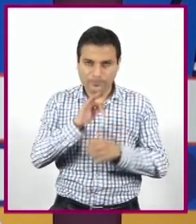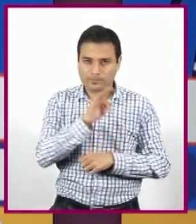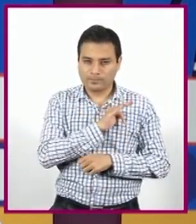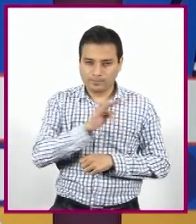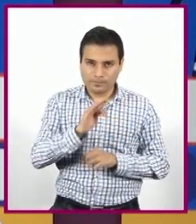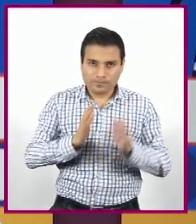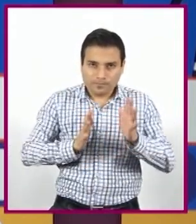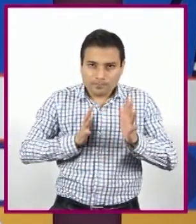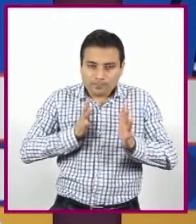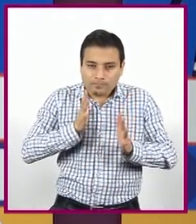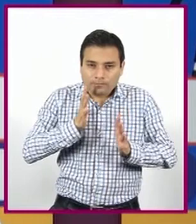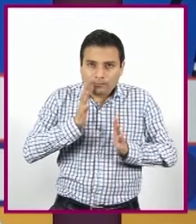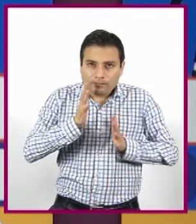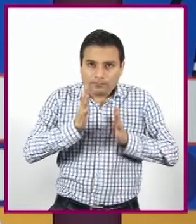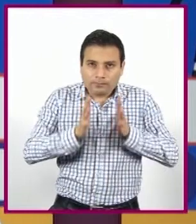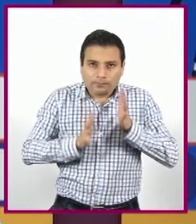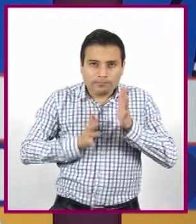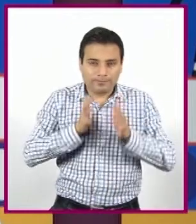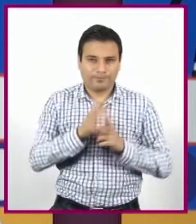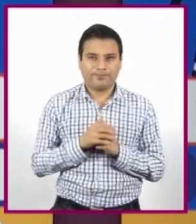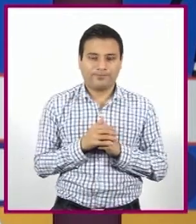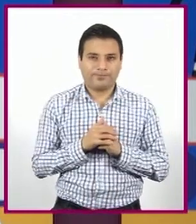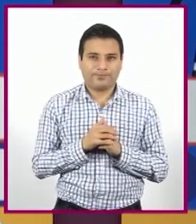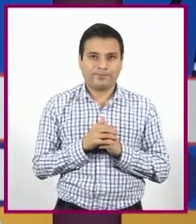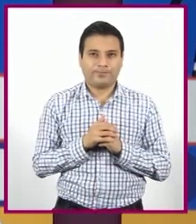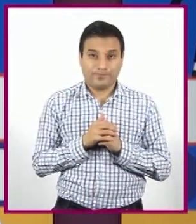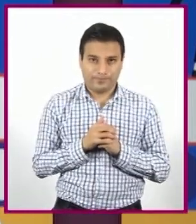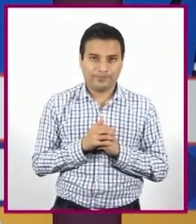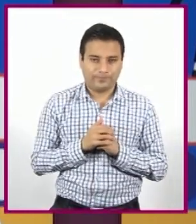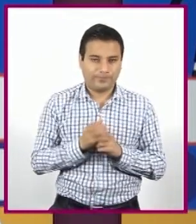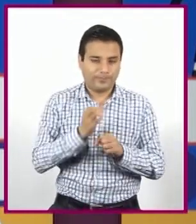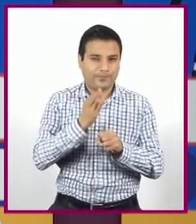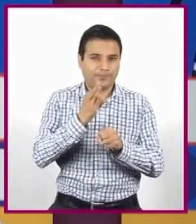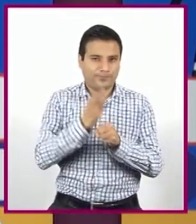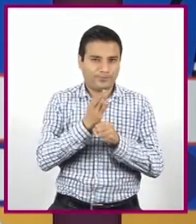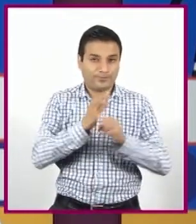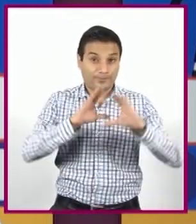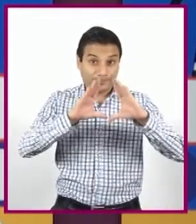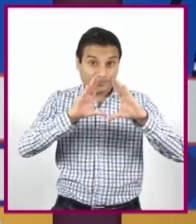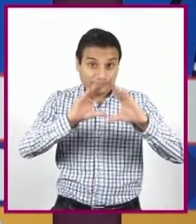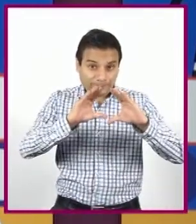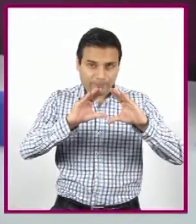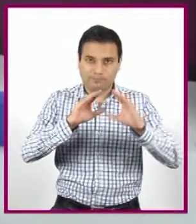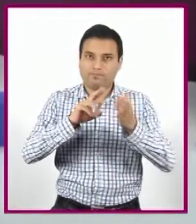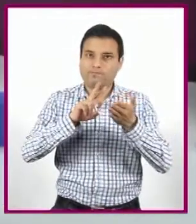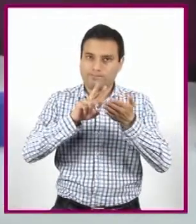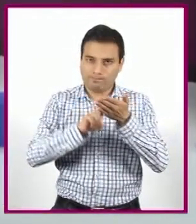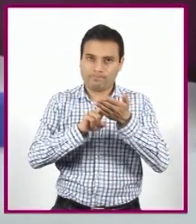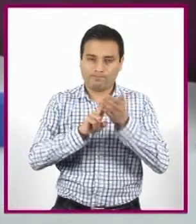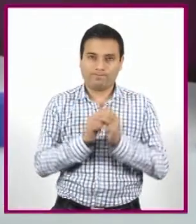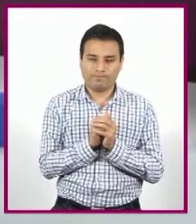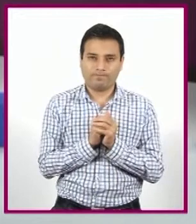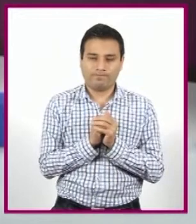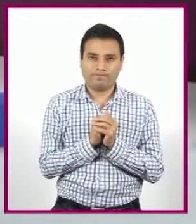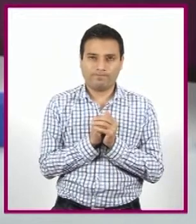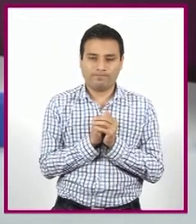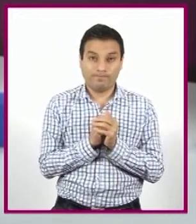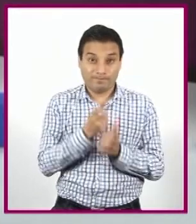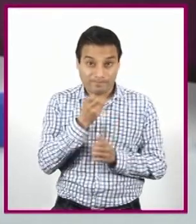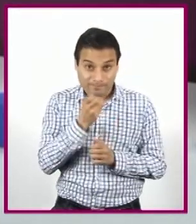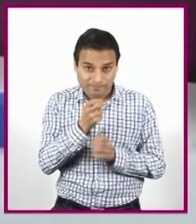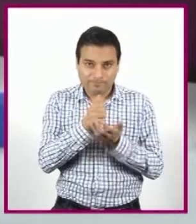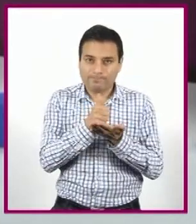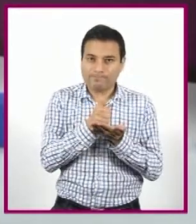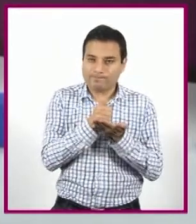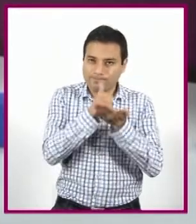historia. Por lo tanto, este aprendizaje esperado es de sumo valor, pues será quien nos